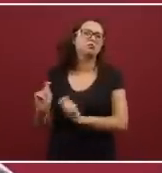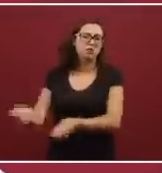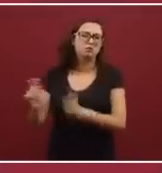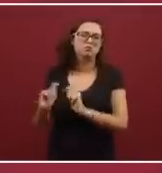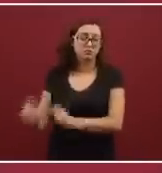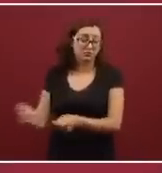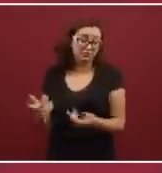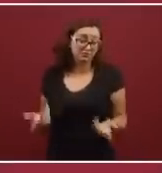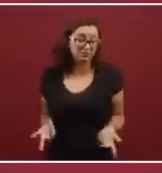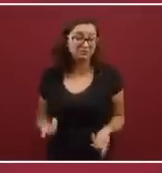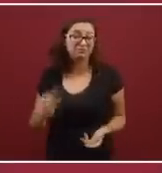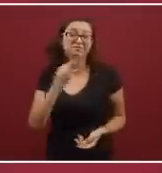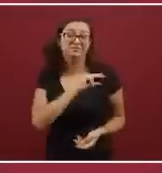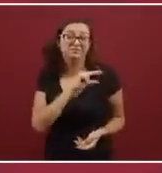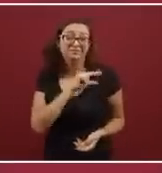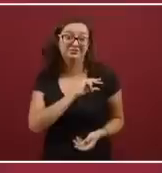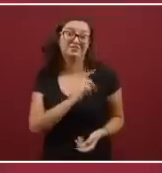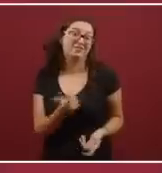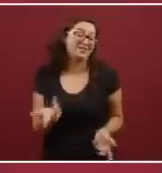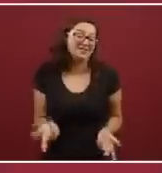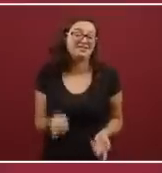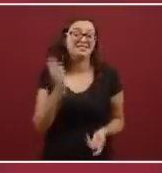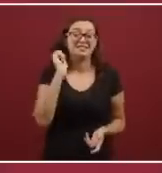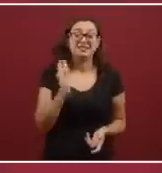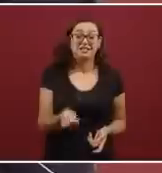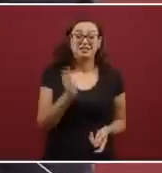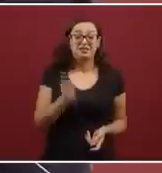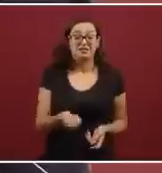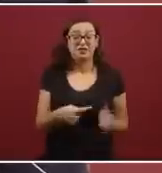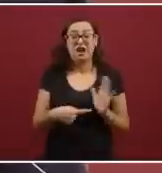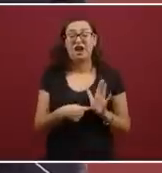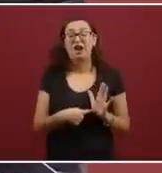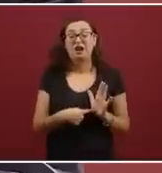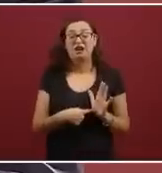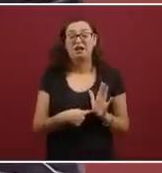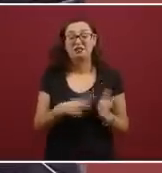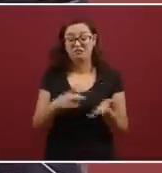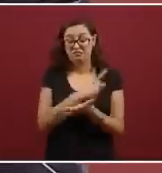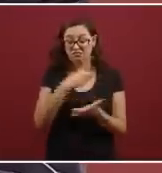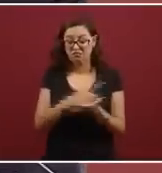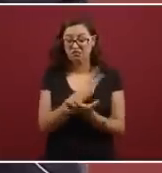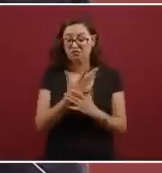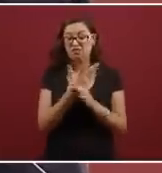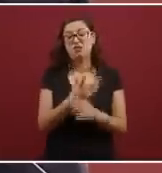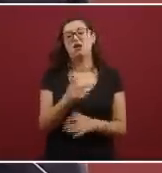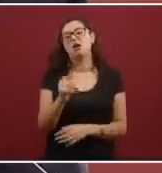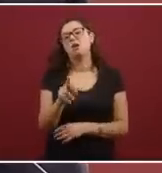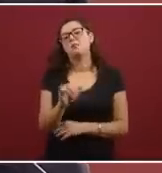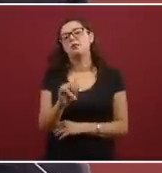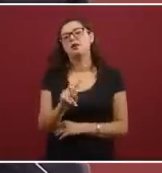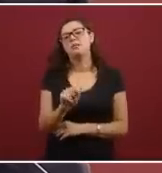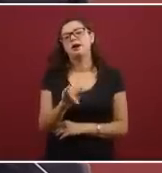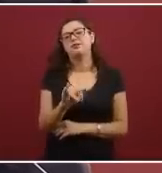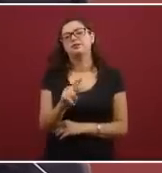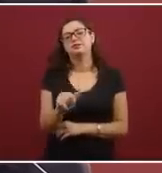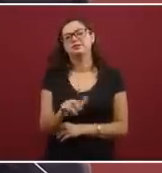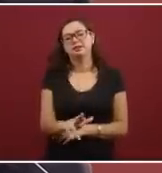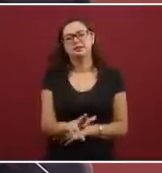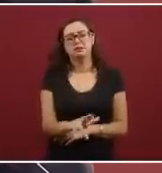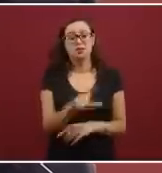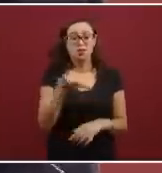que es convertir, de acuerdo al diccionario, lo público en